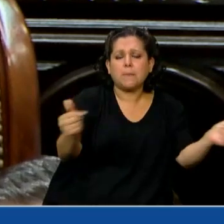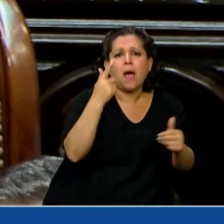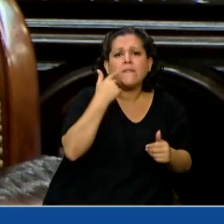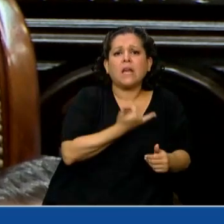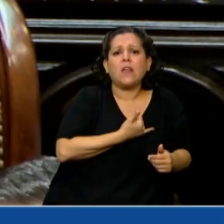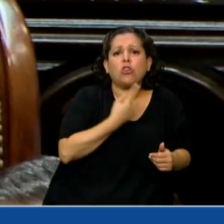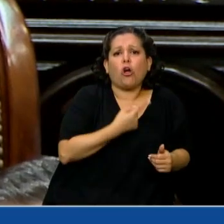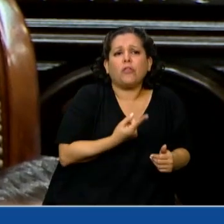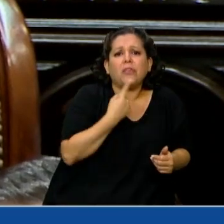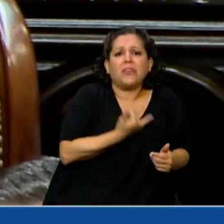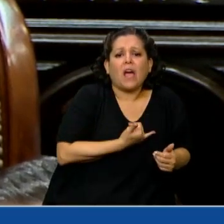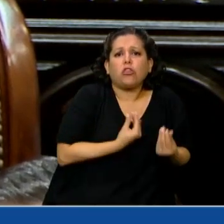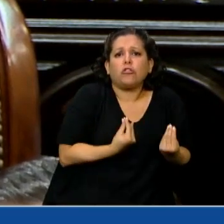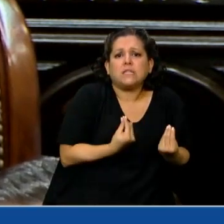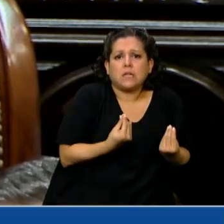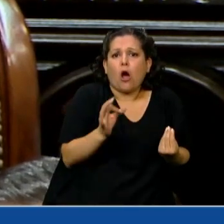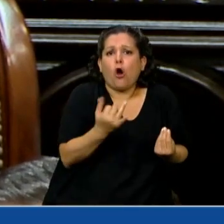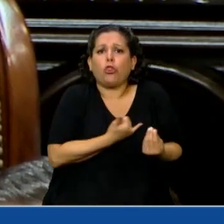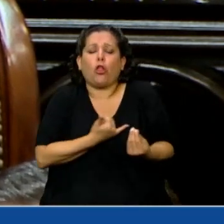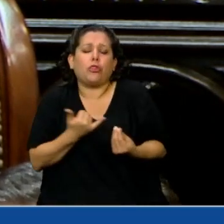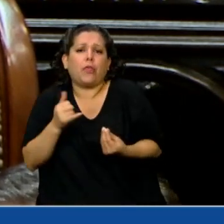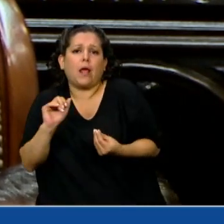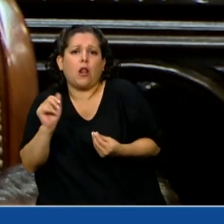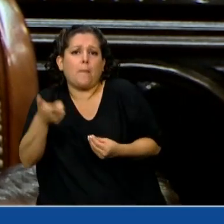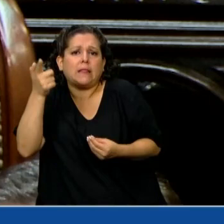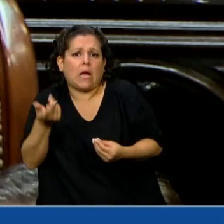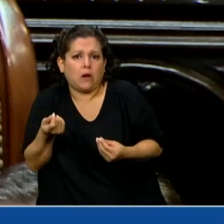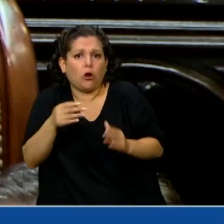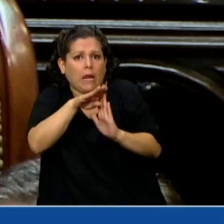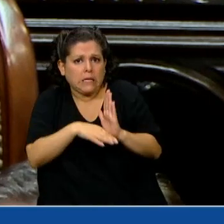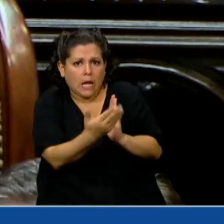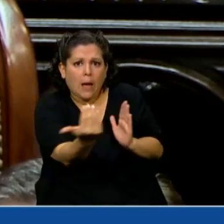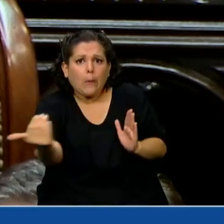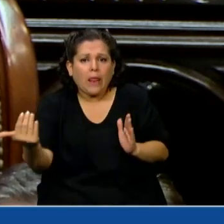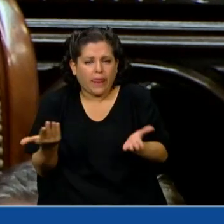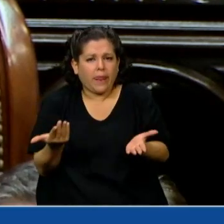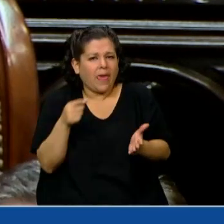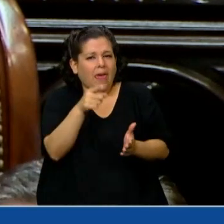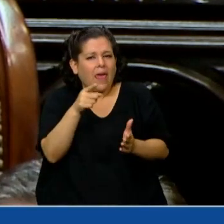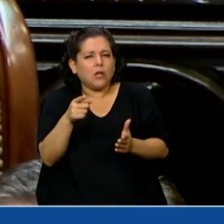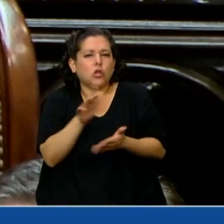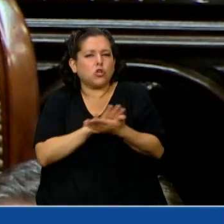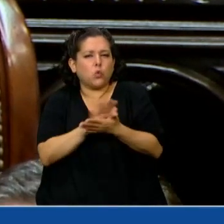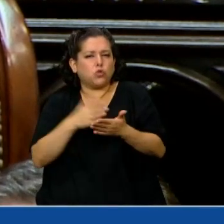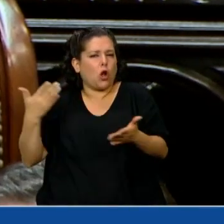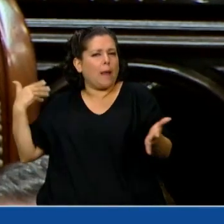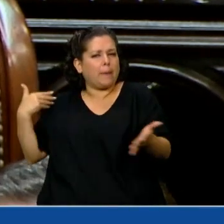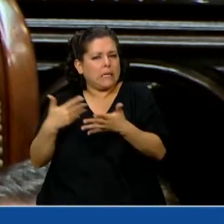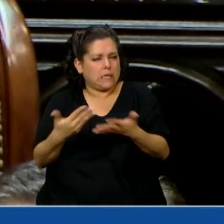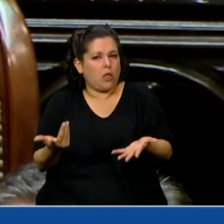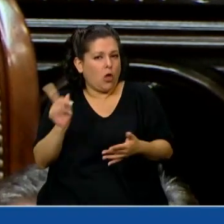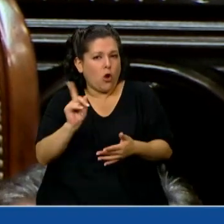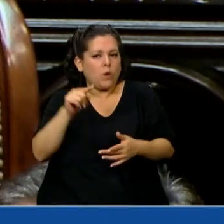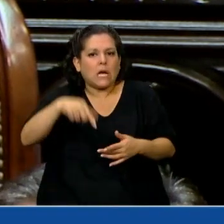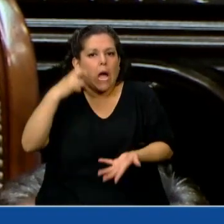dónde los llevaron y dónde los mataron. Esa es la forma de contribuir a la reconciliación nacional. No pretender que aquí en el Congreso